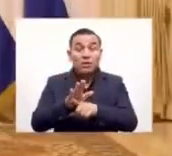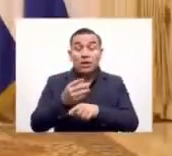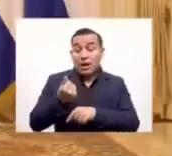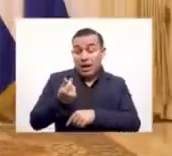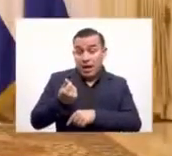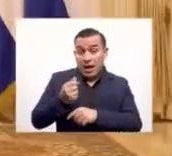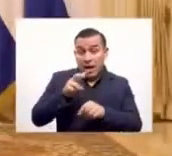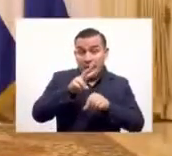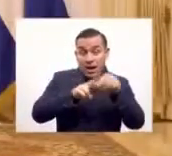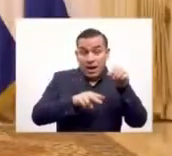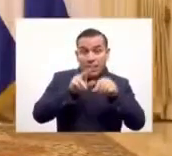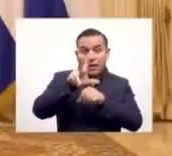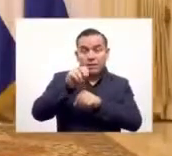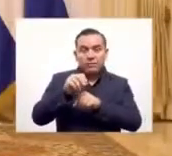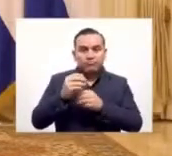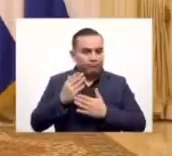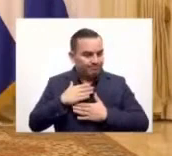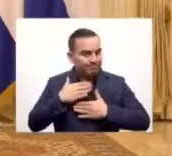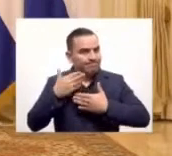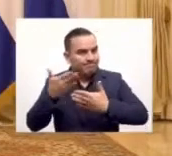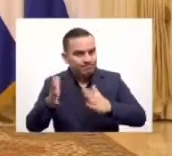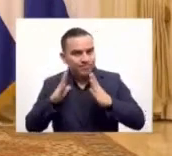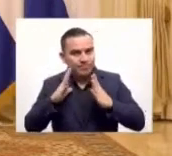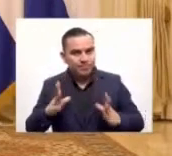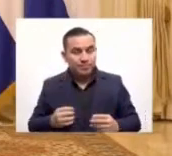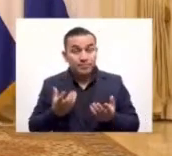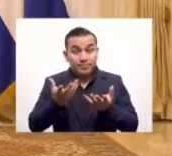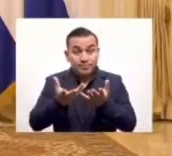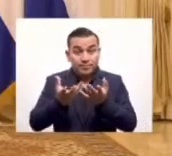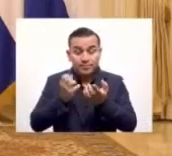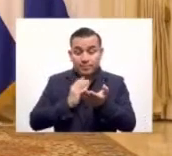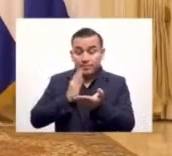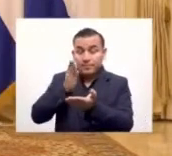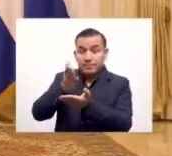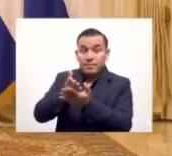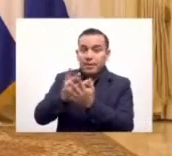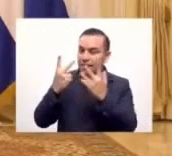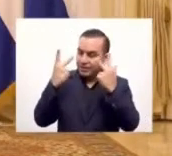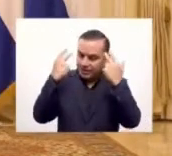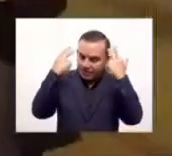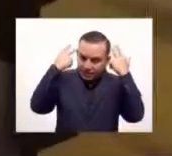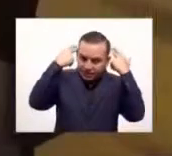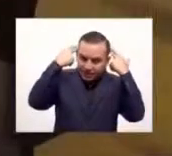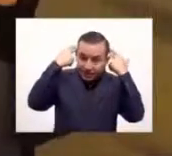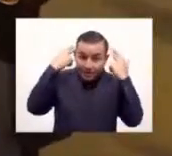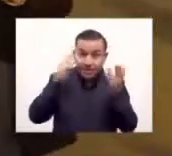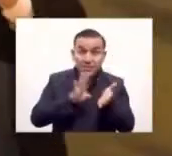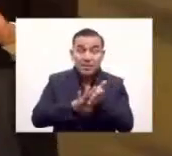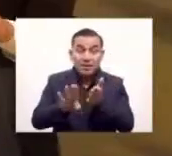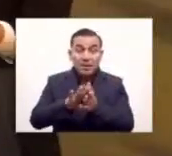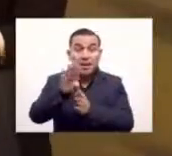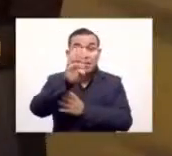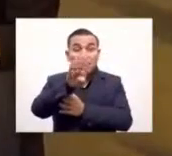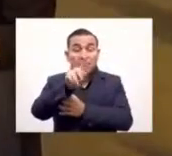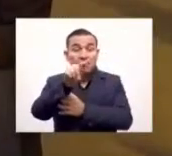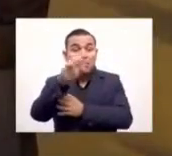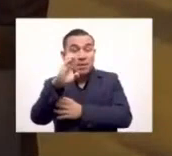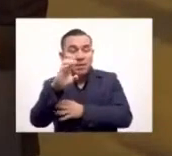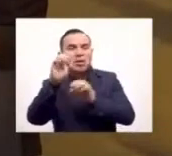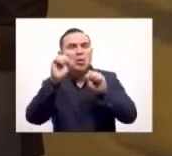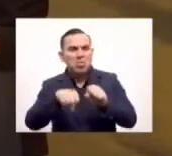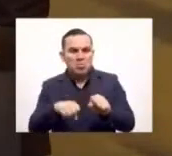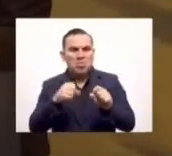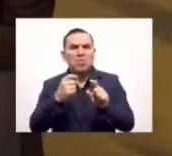están adoptando, digamos, pero espero, Marco, que no pase como Uber, que de repente así como Uber es súper independiente